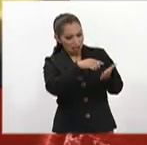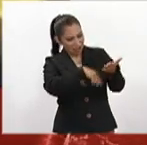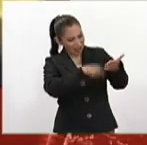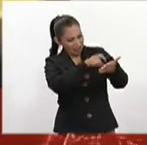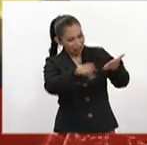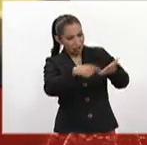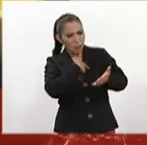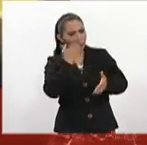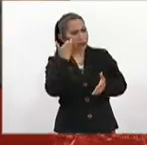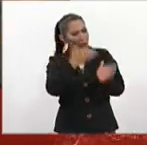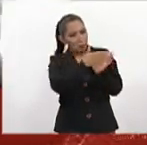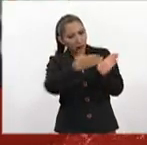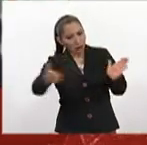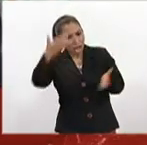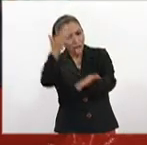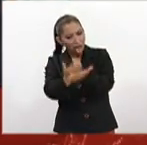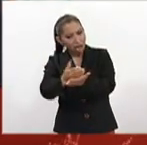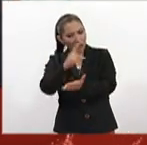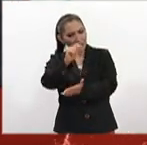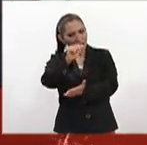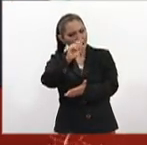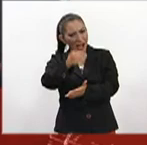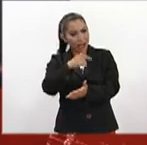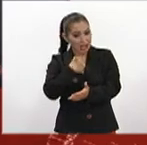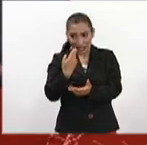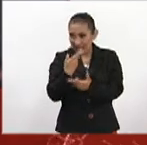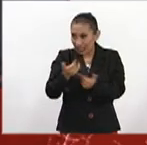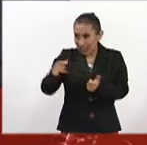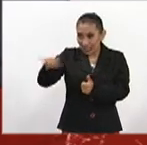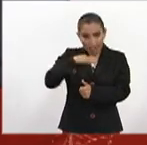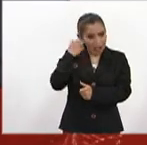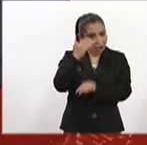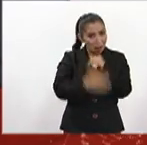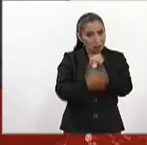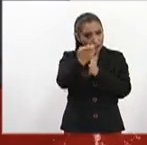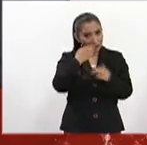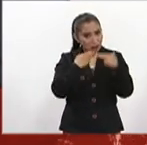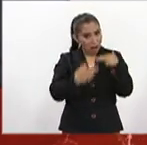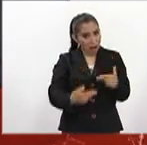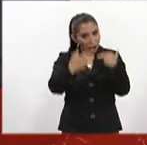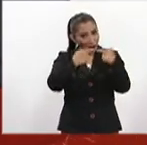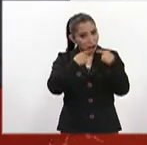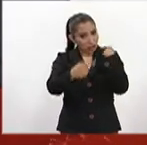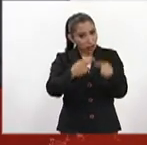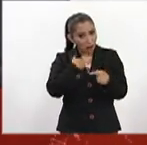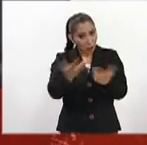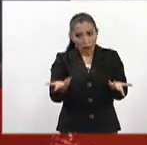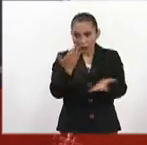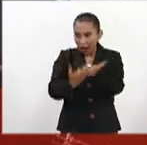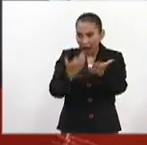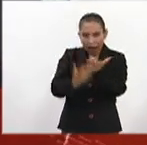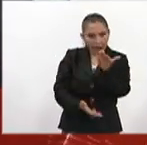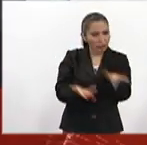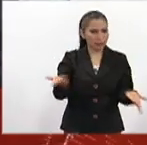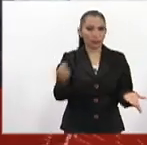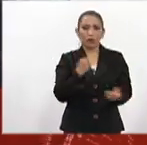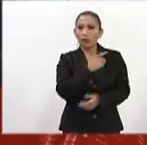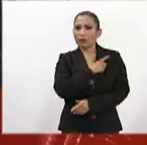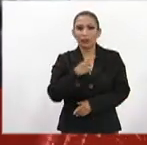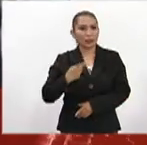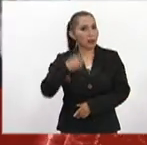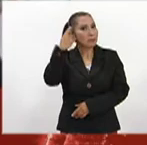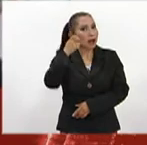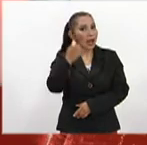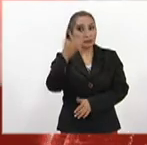de caducidad del Telecán. Nadie de nosotros quiere terminar esta negociación con las manos vacías y no tiene que haber